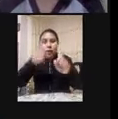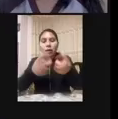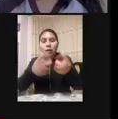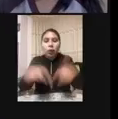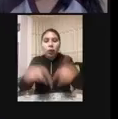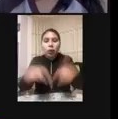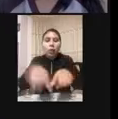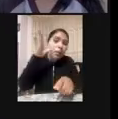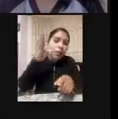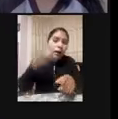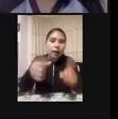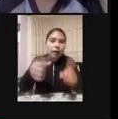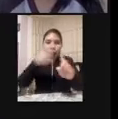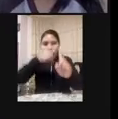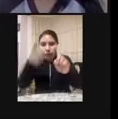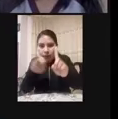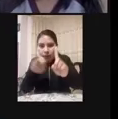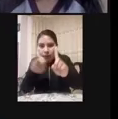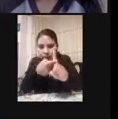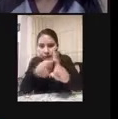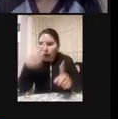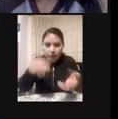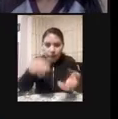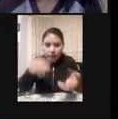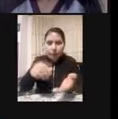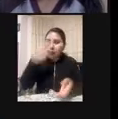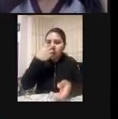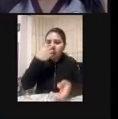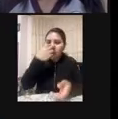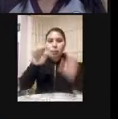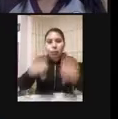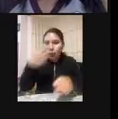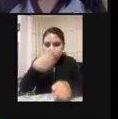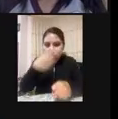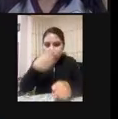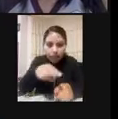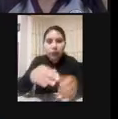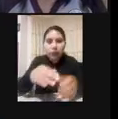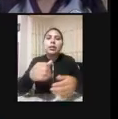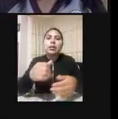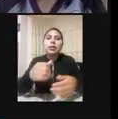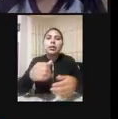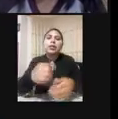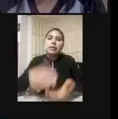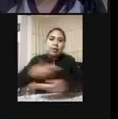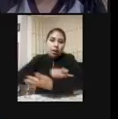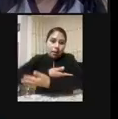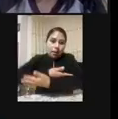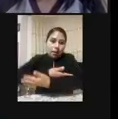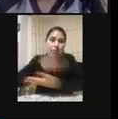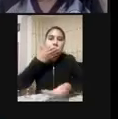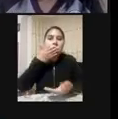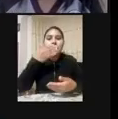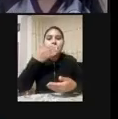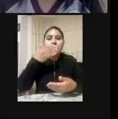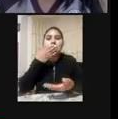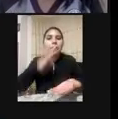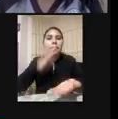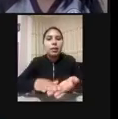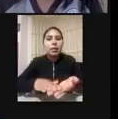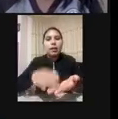nacer con un tipo de, con una condición diferente. En este caso, a Margarita ya le han diagnosticado, los papás ya